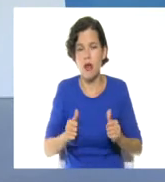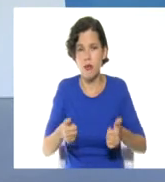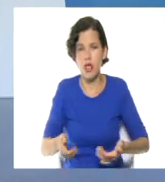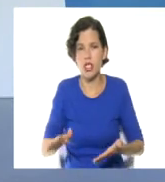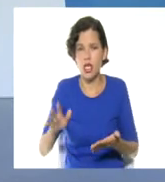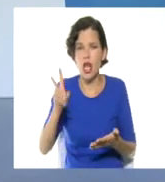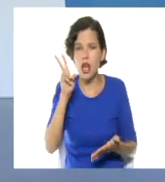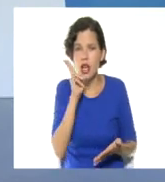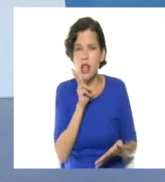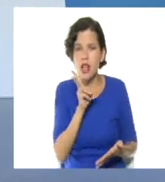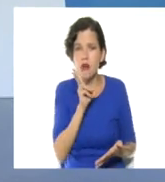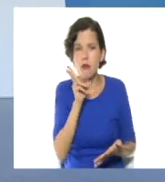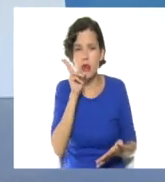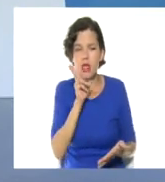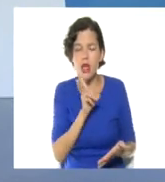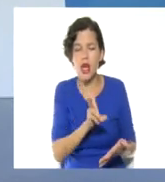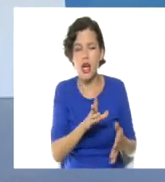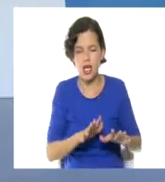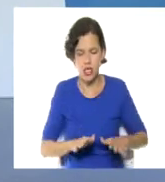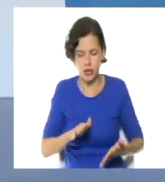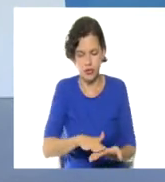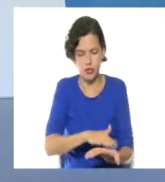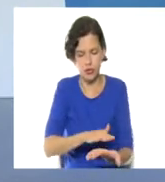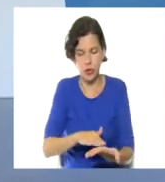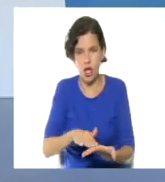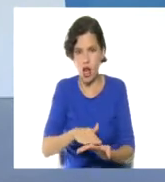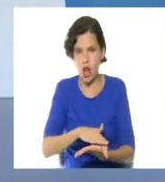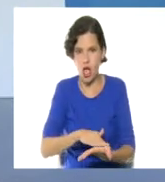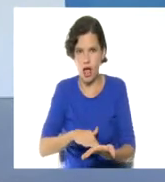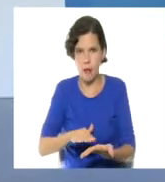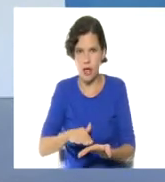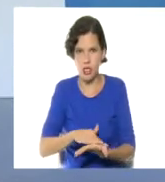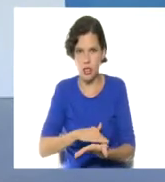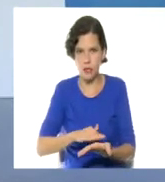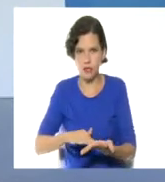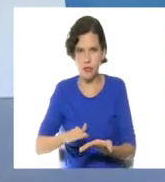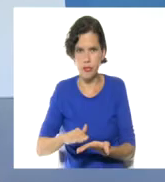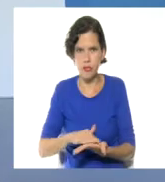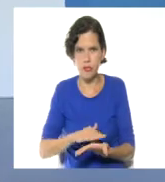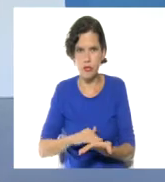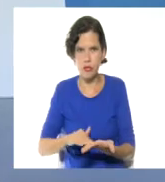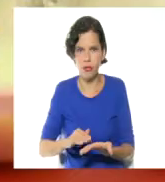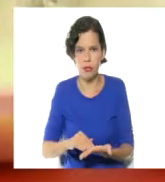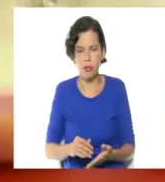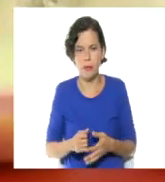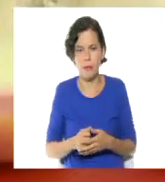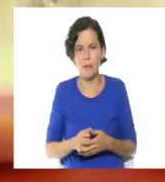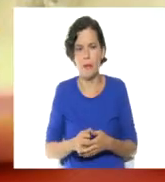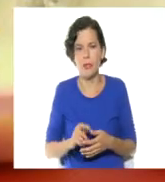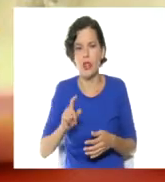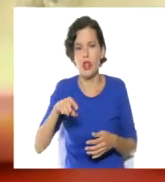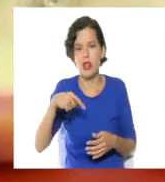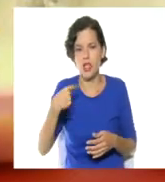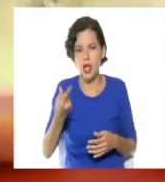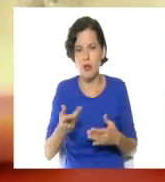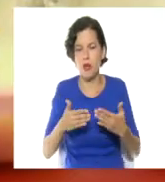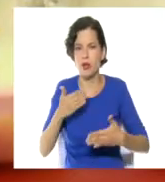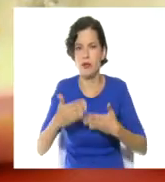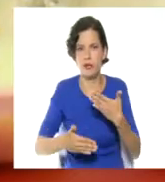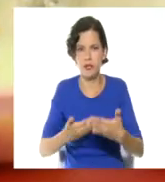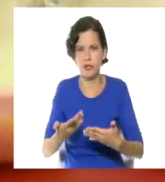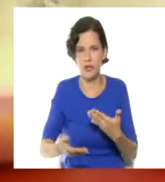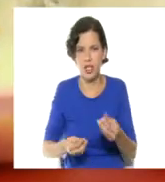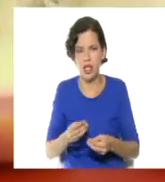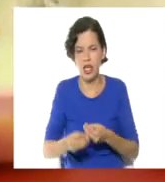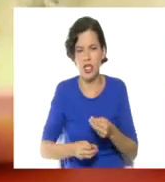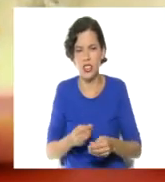a limpiarlas. En esta se extiende la masa de maíz, específicamente de maíz amarillo, y luego se le procede a colocar